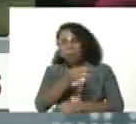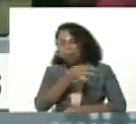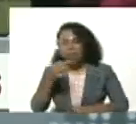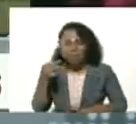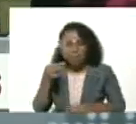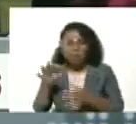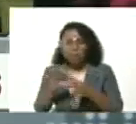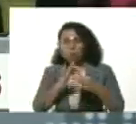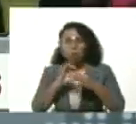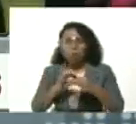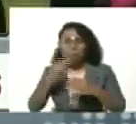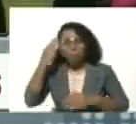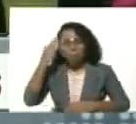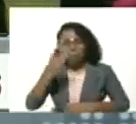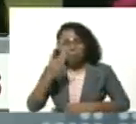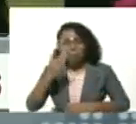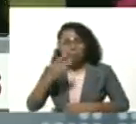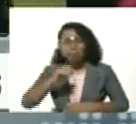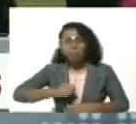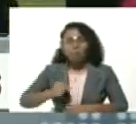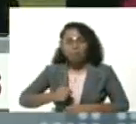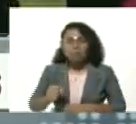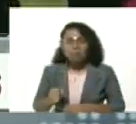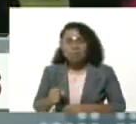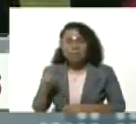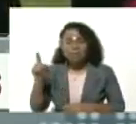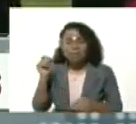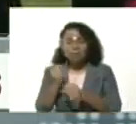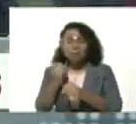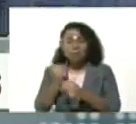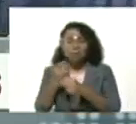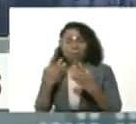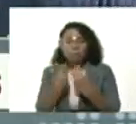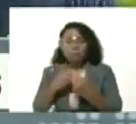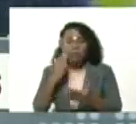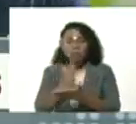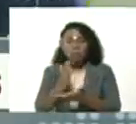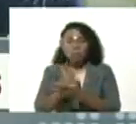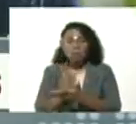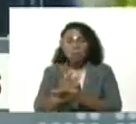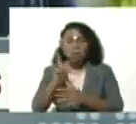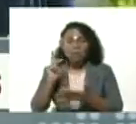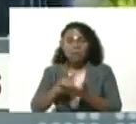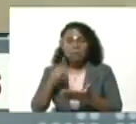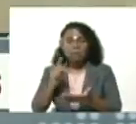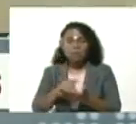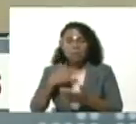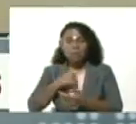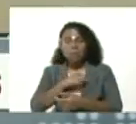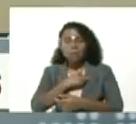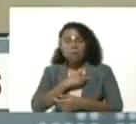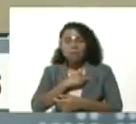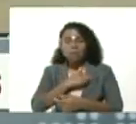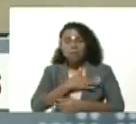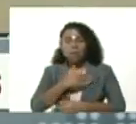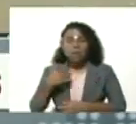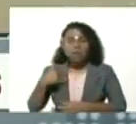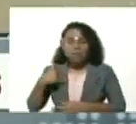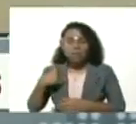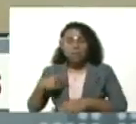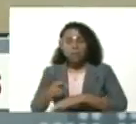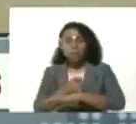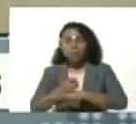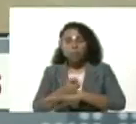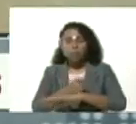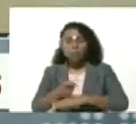unión cívico-militar-policial. En este trabajo conjunto siempre, por supuesto, está la presencia de nuestro querido gobernador, el economista Omar